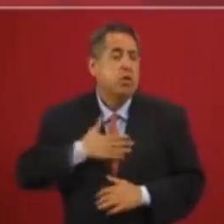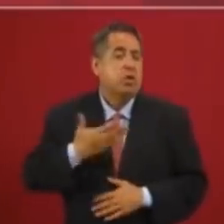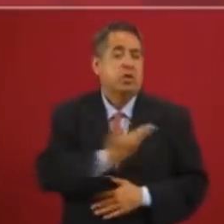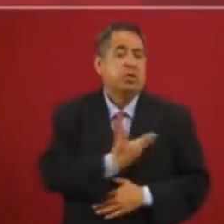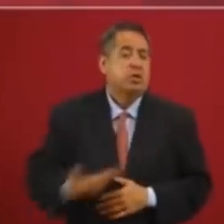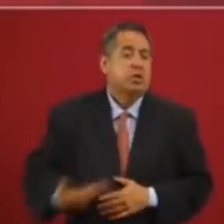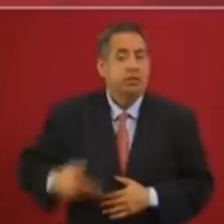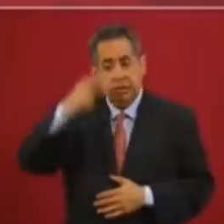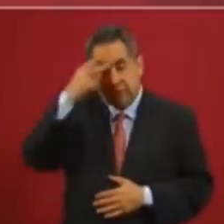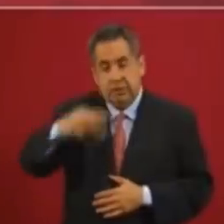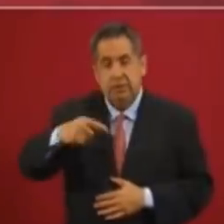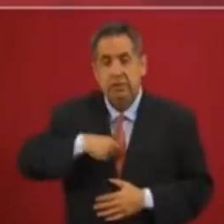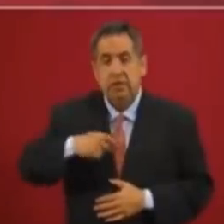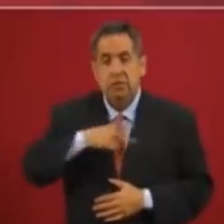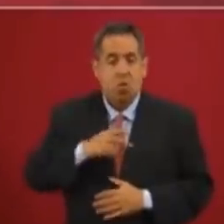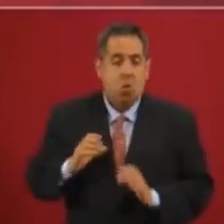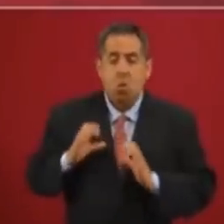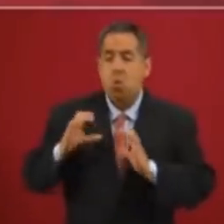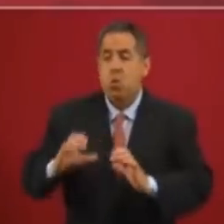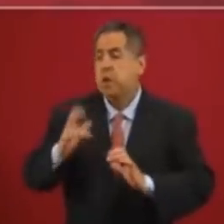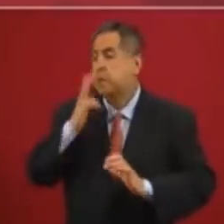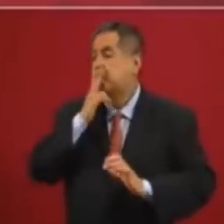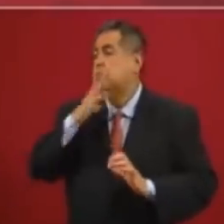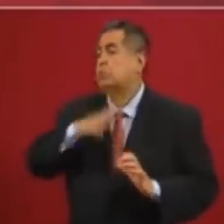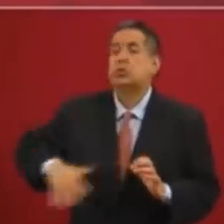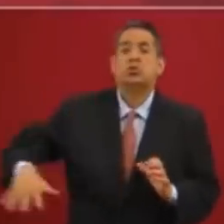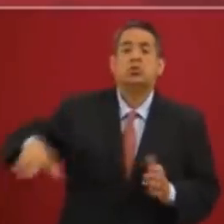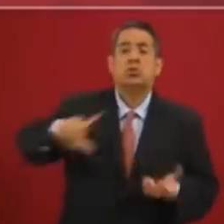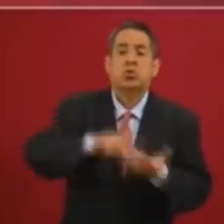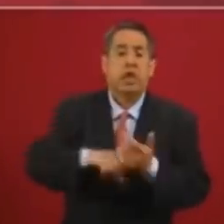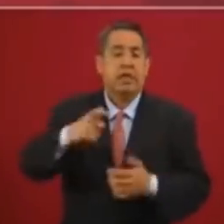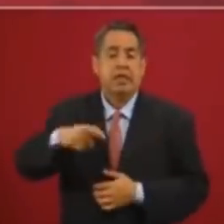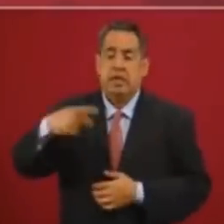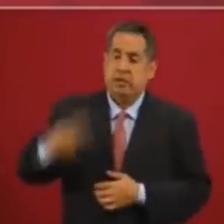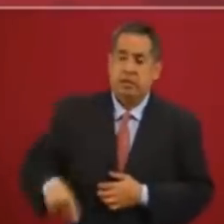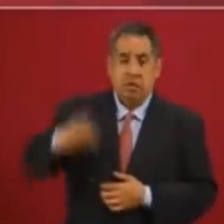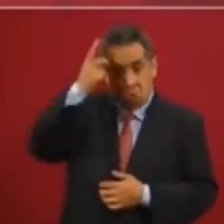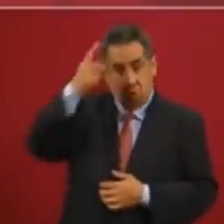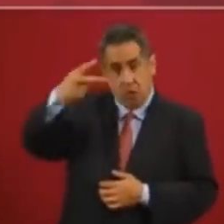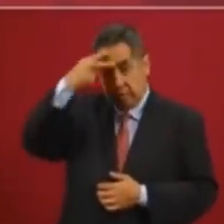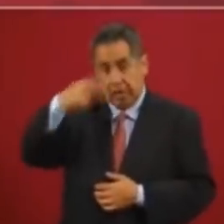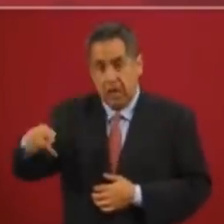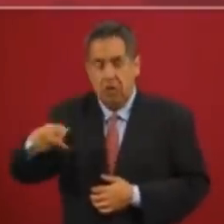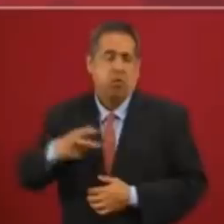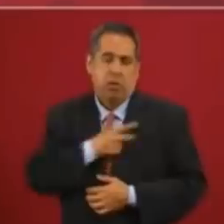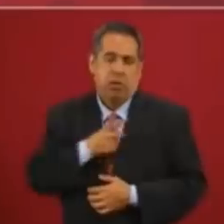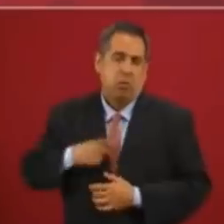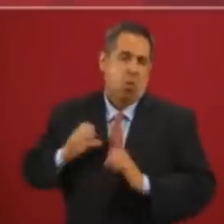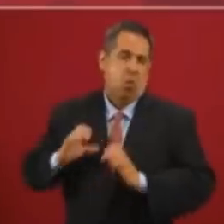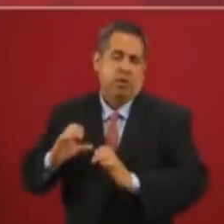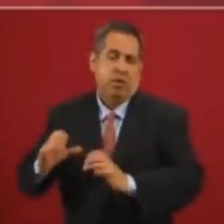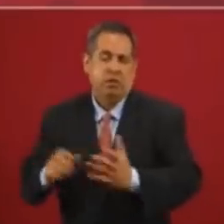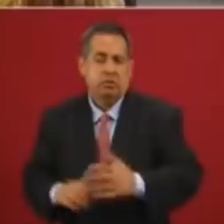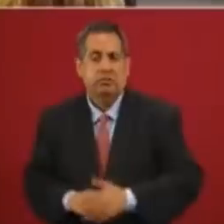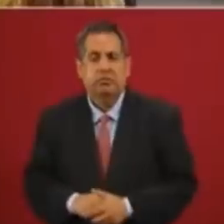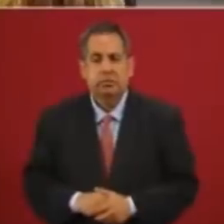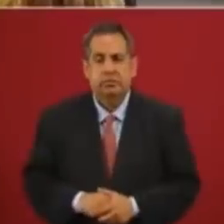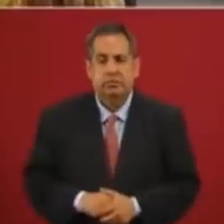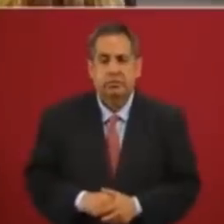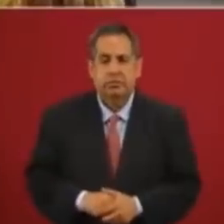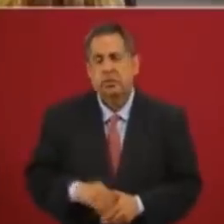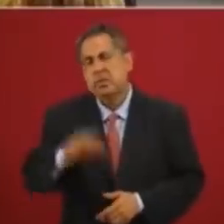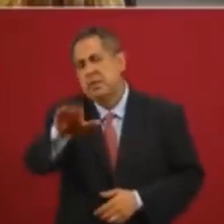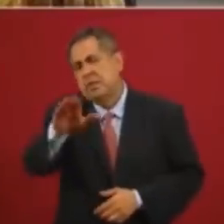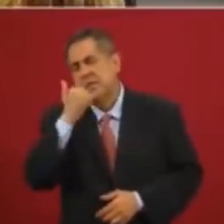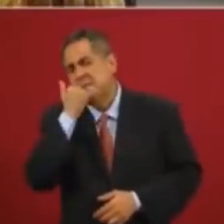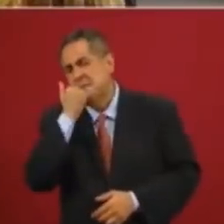presidente de México tengo que cuidar el patrimonio de los mexicanos. Pero en ese sentido, en el caso de